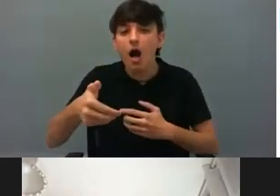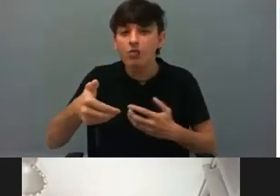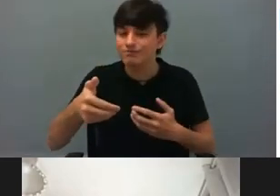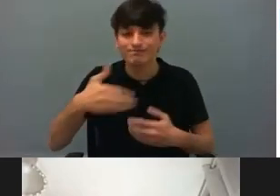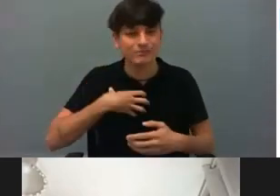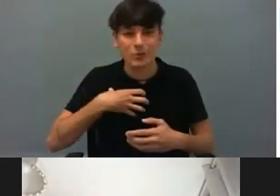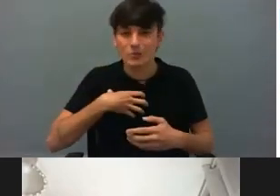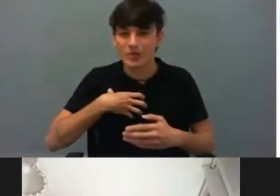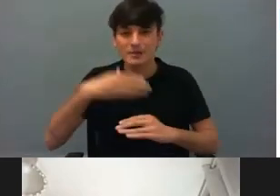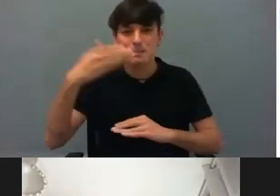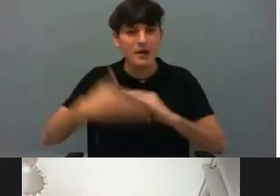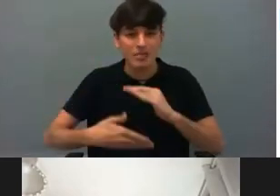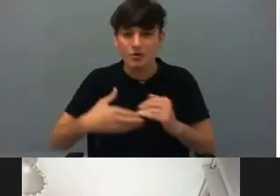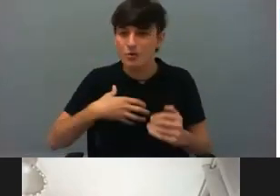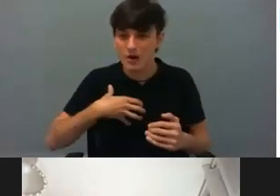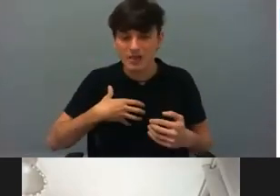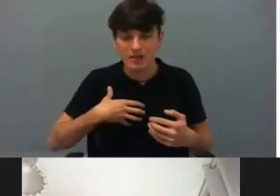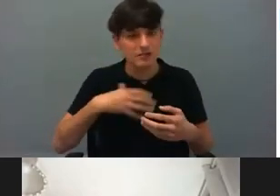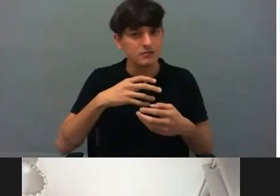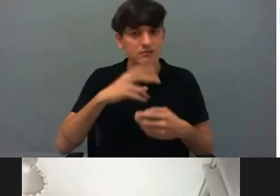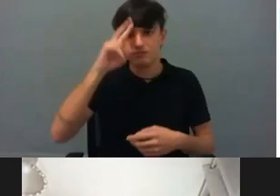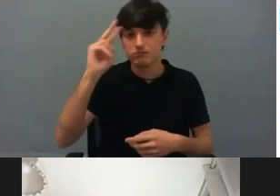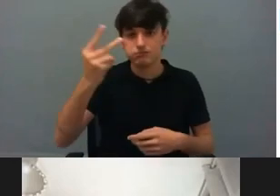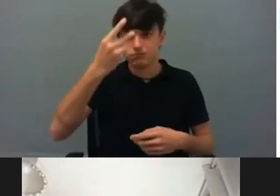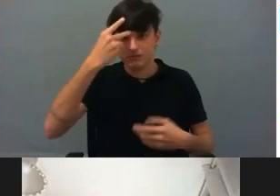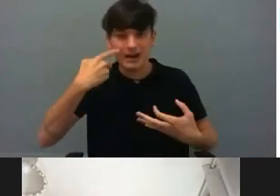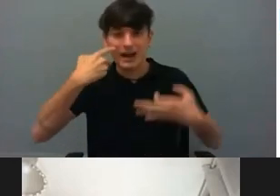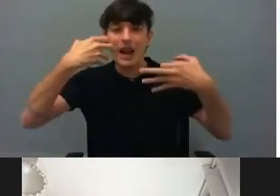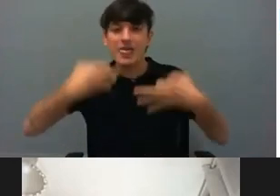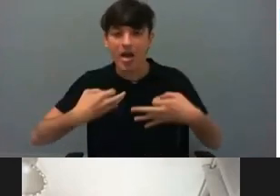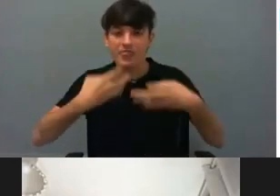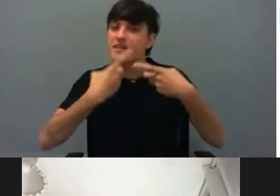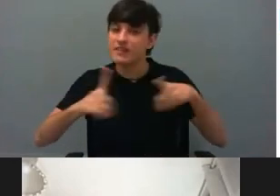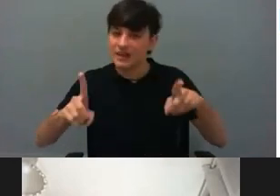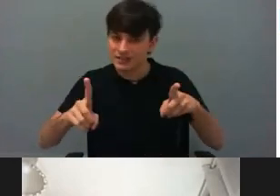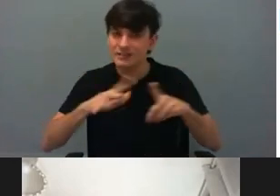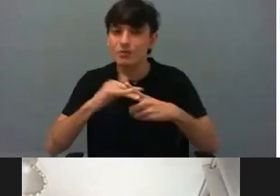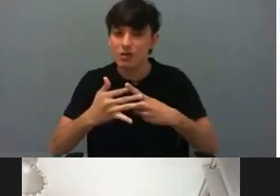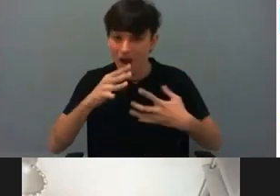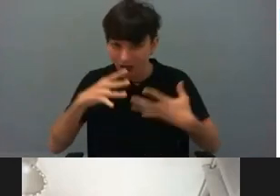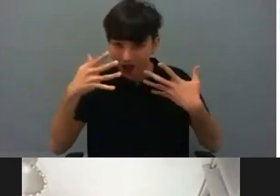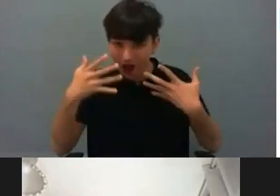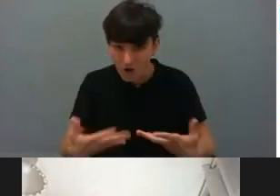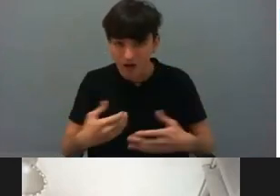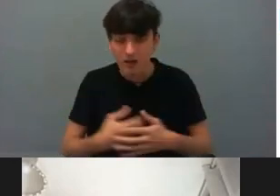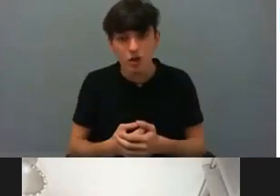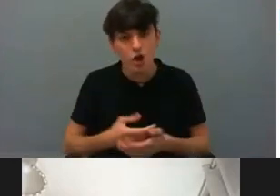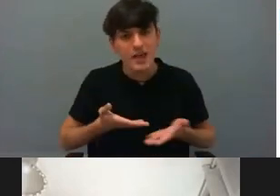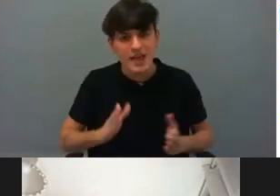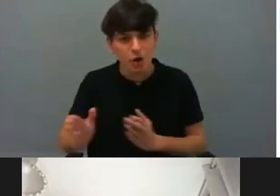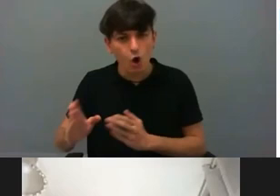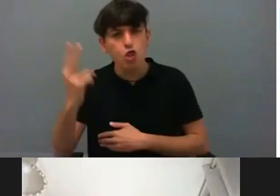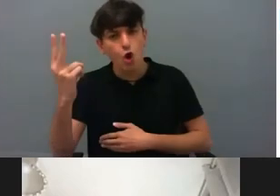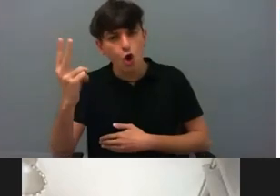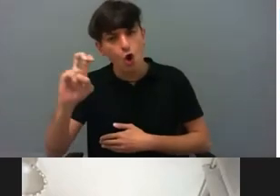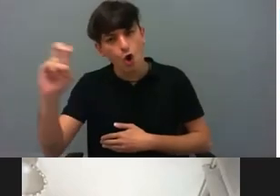que situarse en una realidad diferente, es la que tenemos. Tuvimos otros 2 hijos, un varón que nació